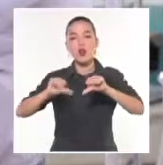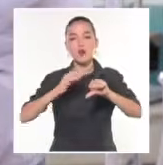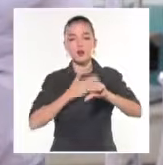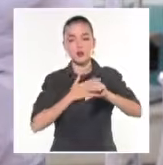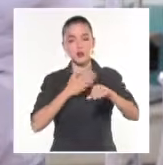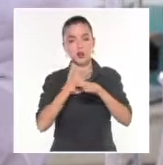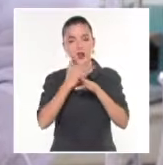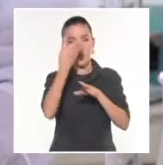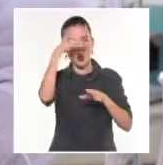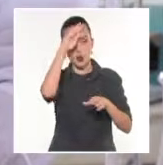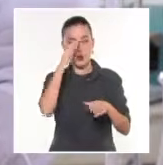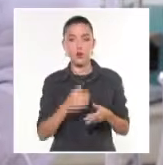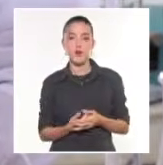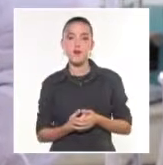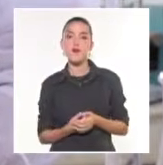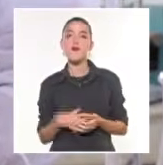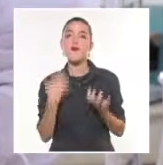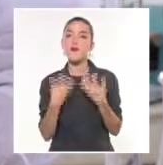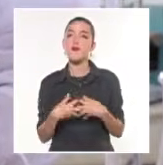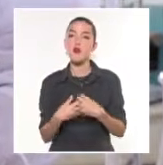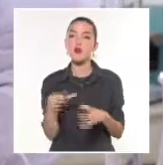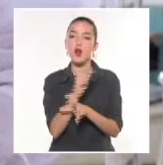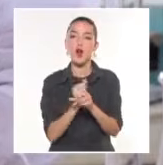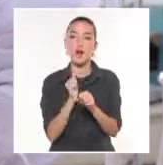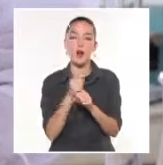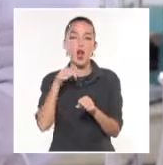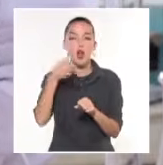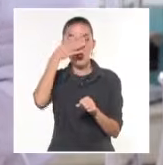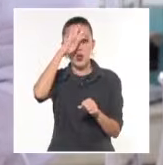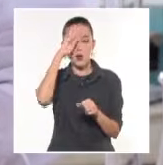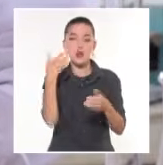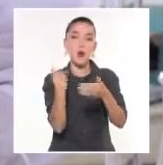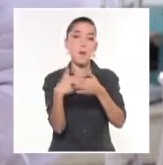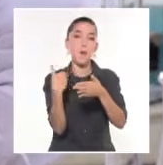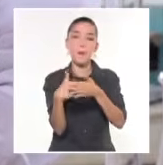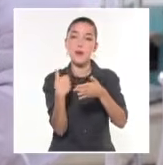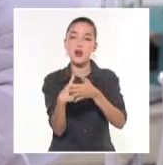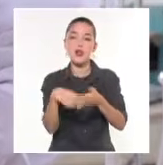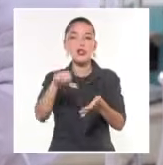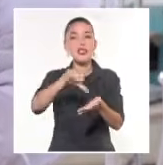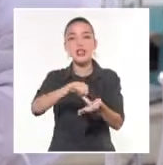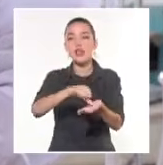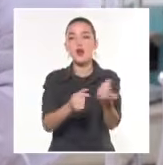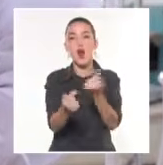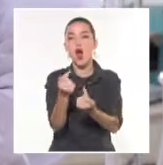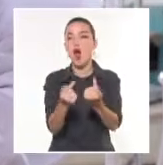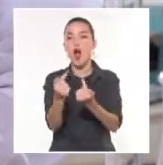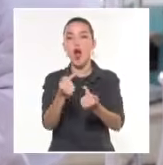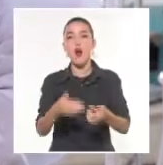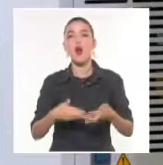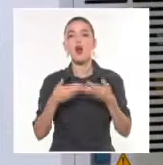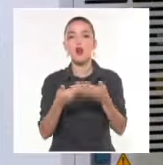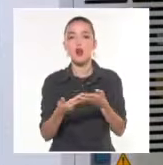usa, pero en nuestro país no existía ninguna empresa, ningún centro que haya obtenido y validado y